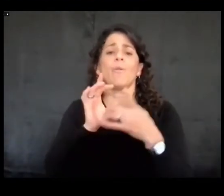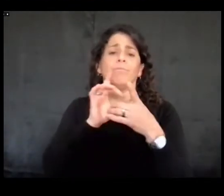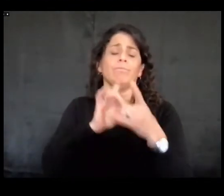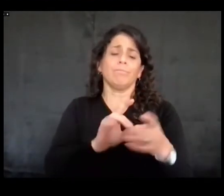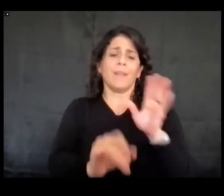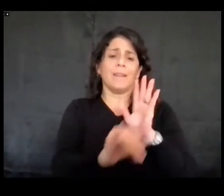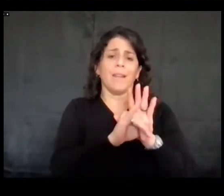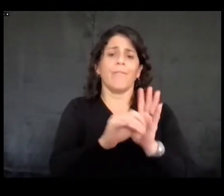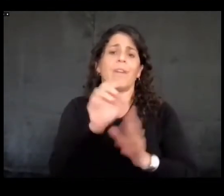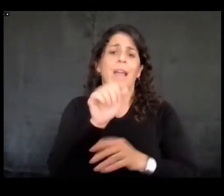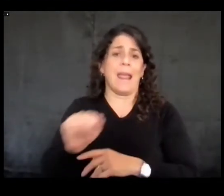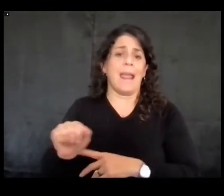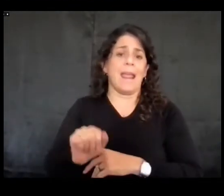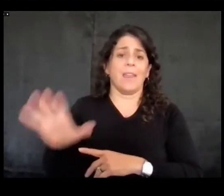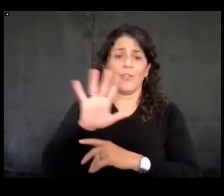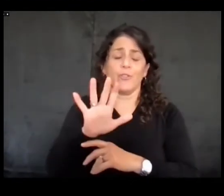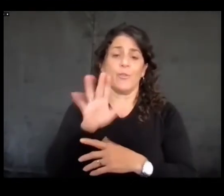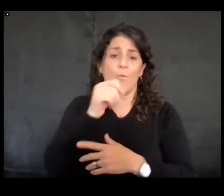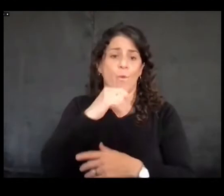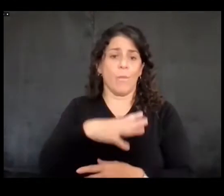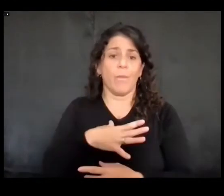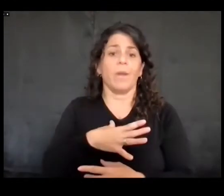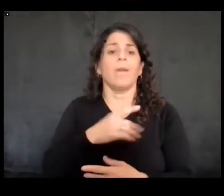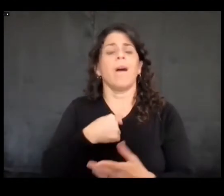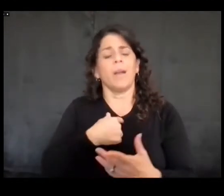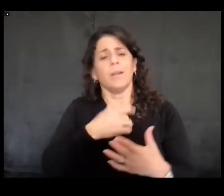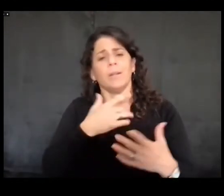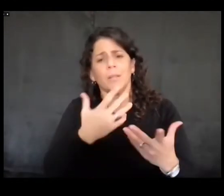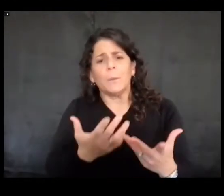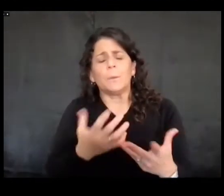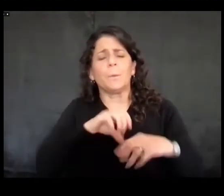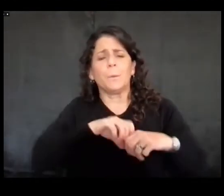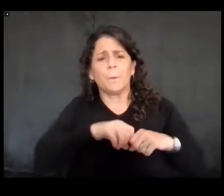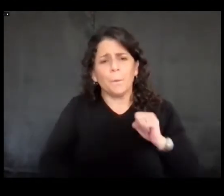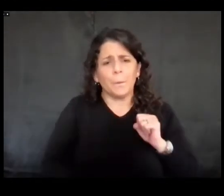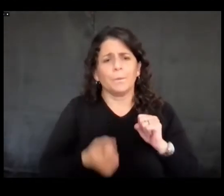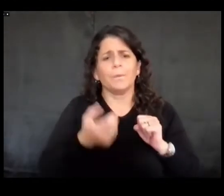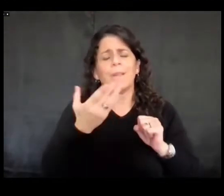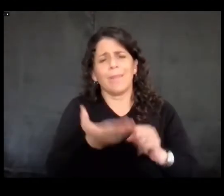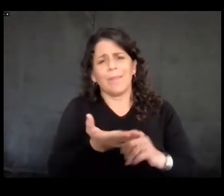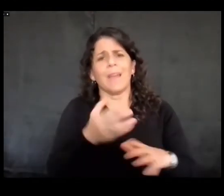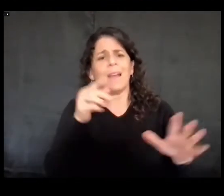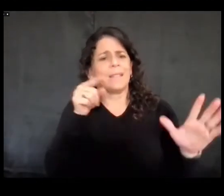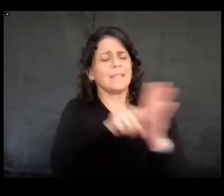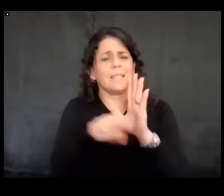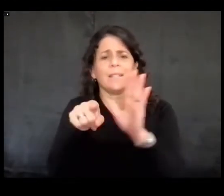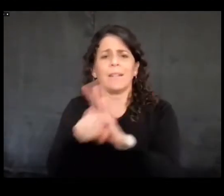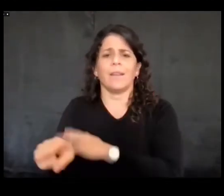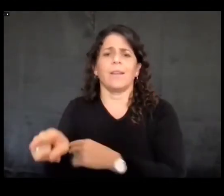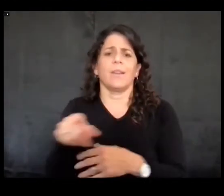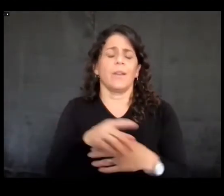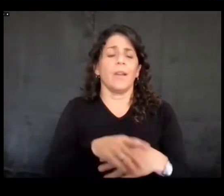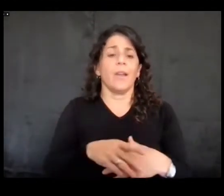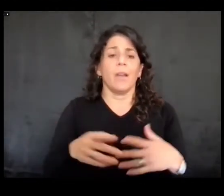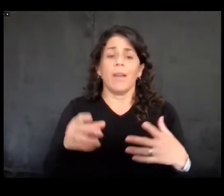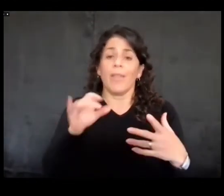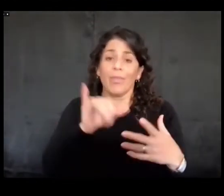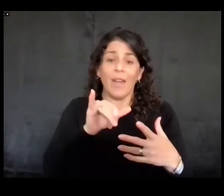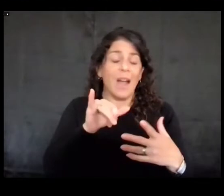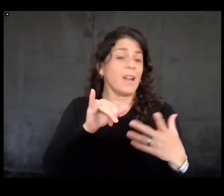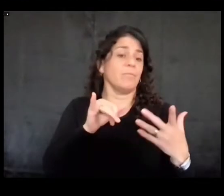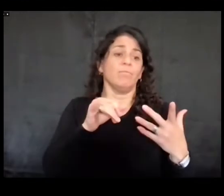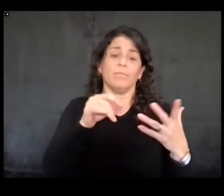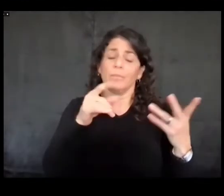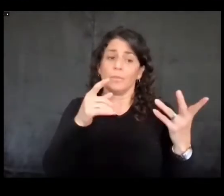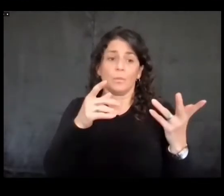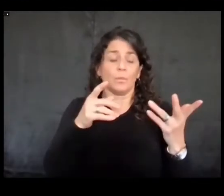devastada por la pérdida de vidas y esta matanza y otros ataques a miembros